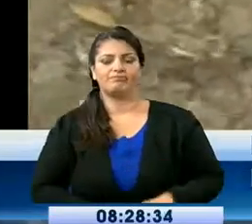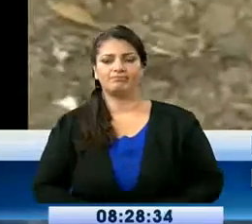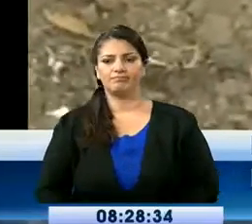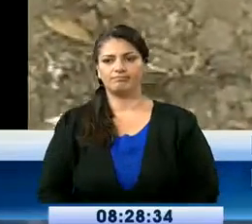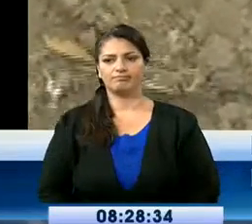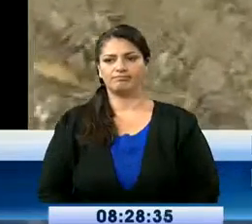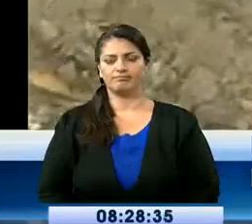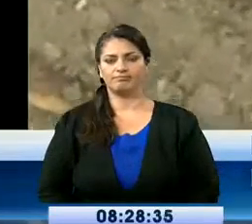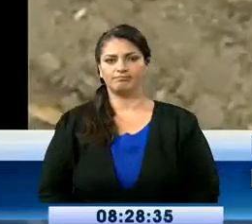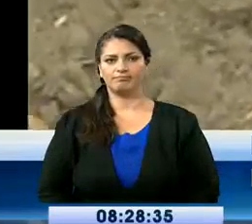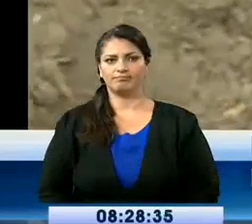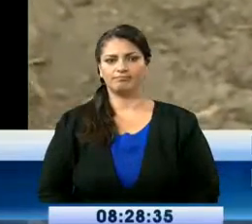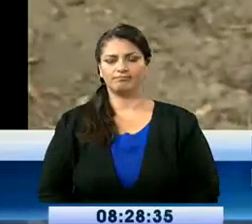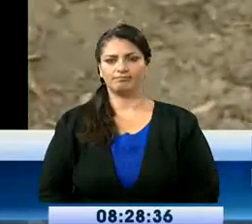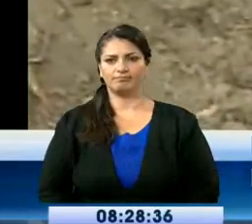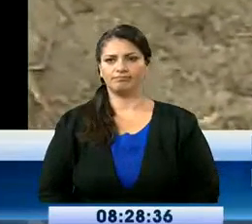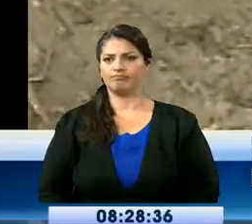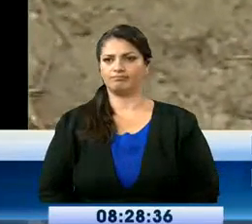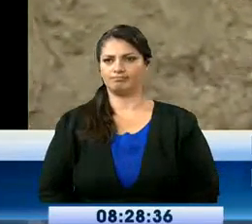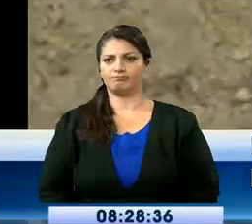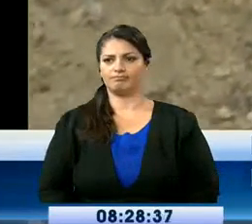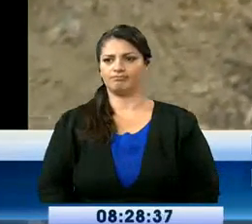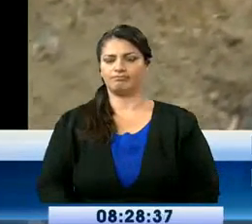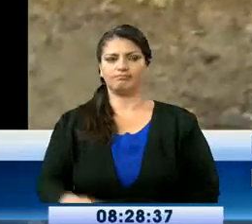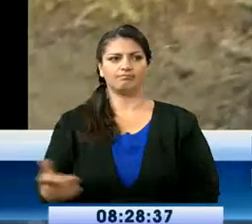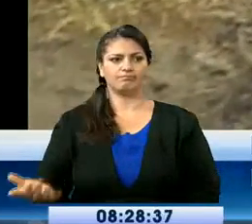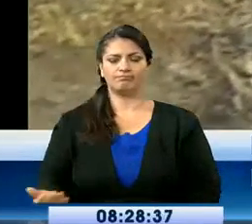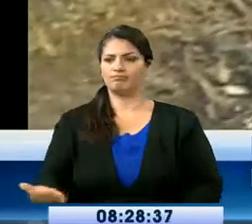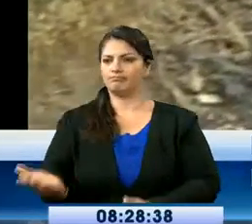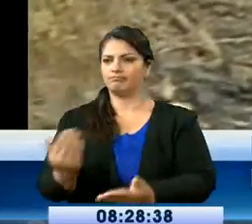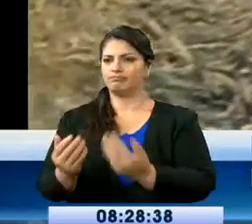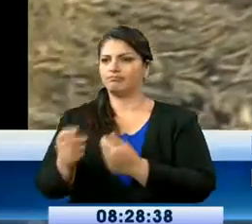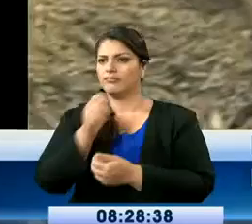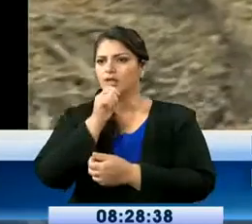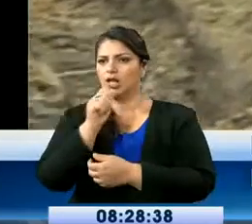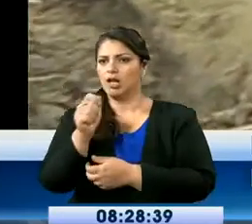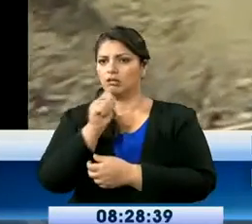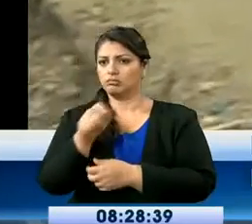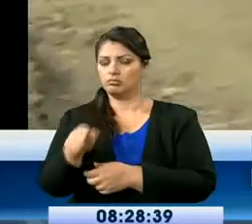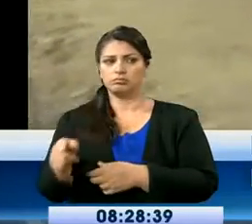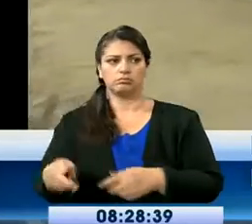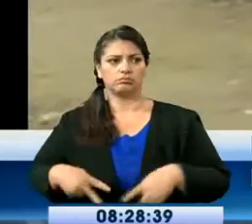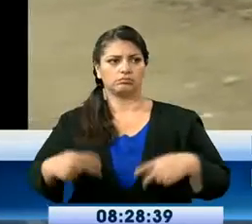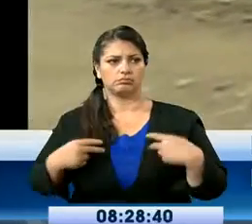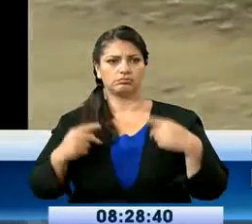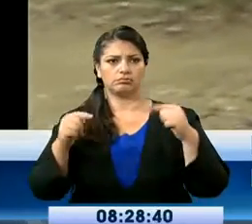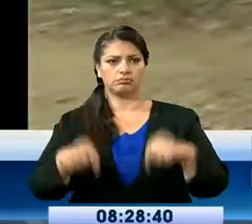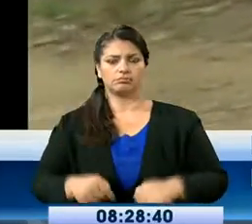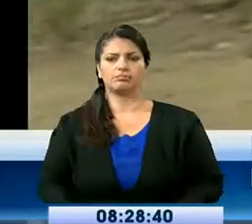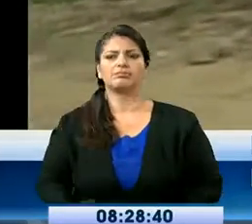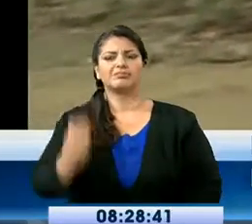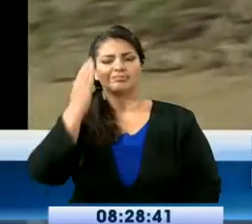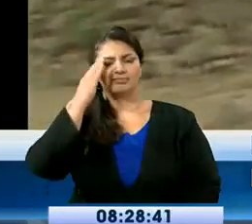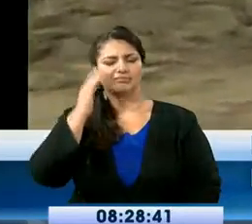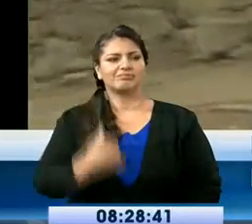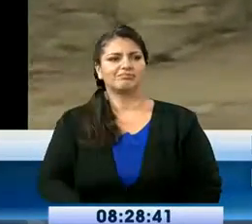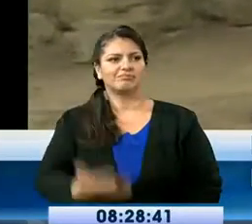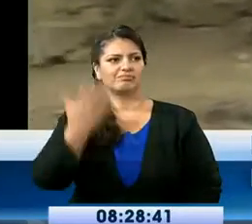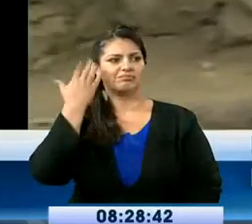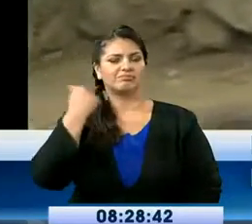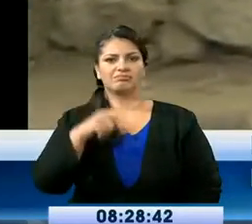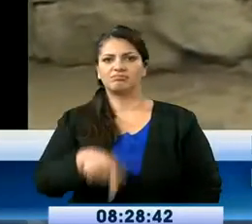Aquí están con nosotros los vecinos, los moradores, para quienes son los que viven ese calvario con cada invierno, y aquí están las